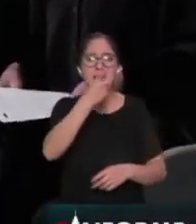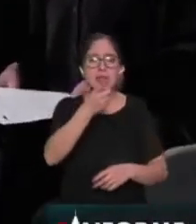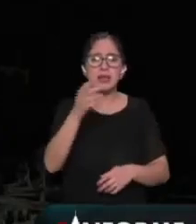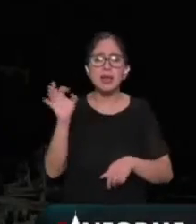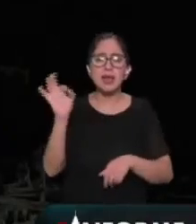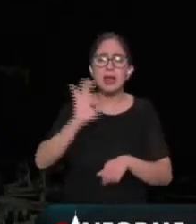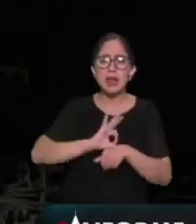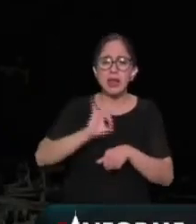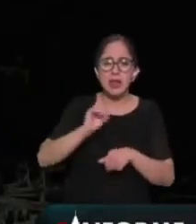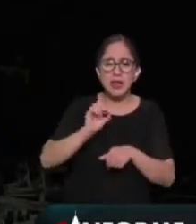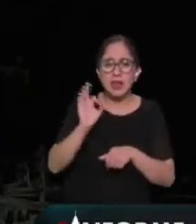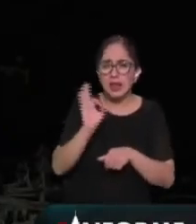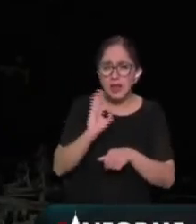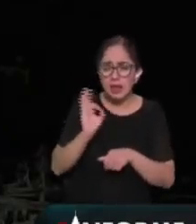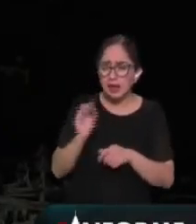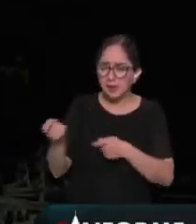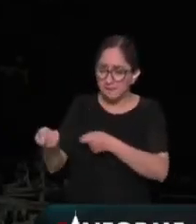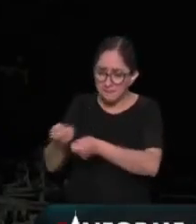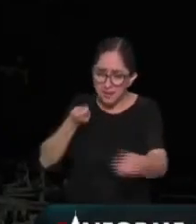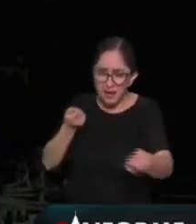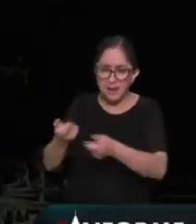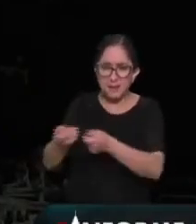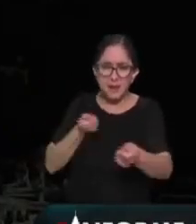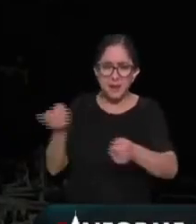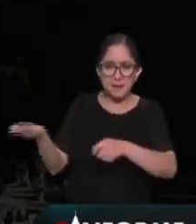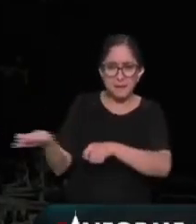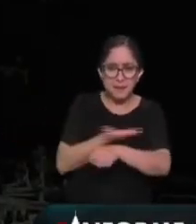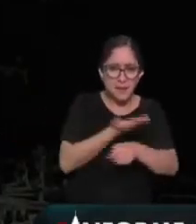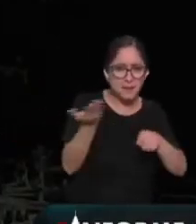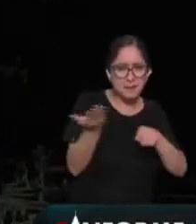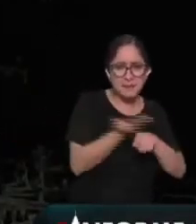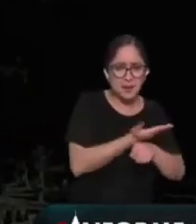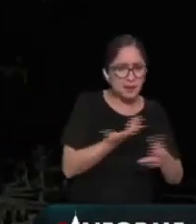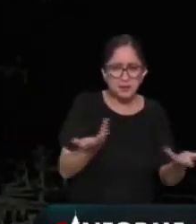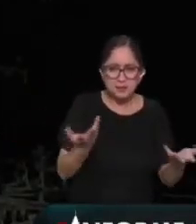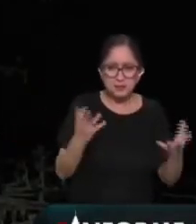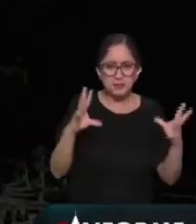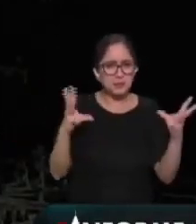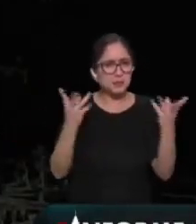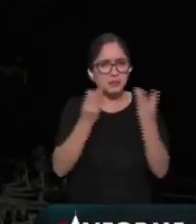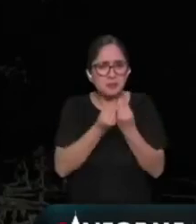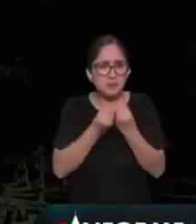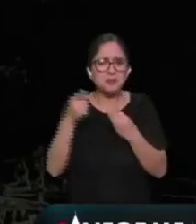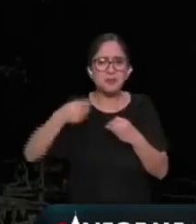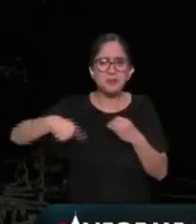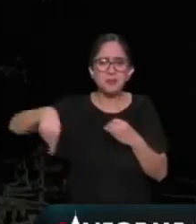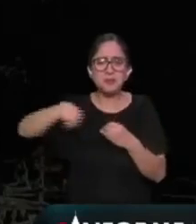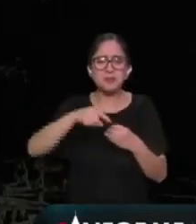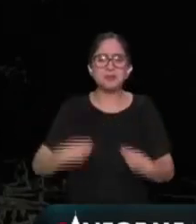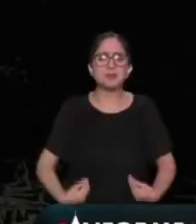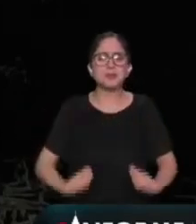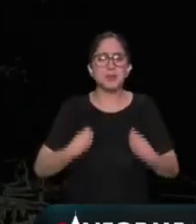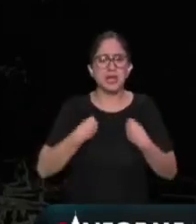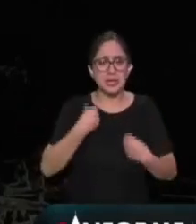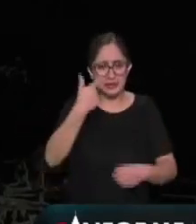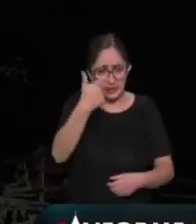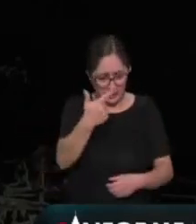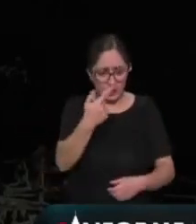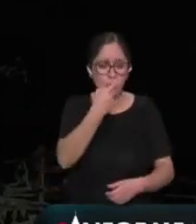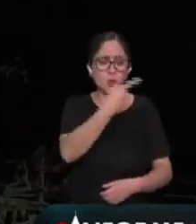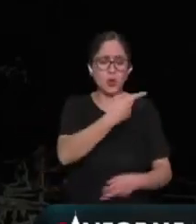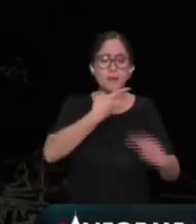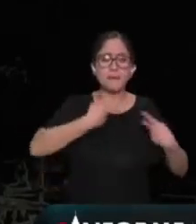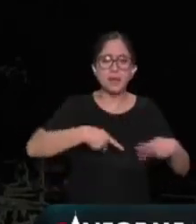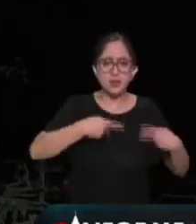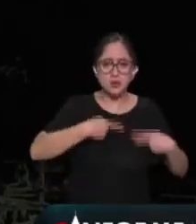que presuntamente habrían utilizado. Cada uno, y eso no son muchos, eran como 7 más o menos. Uno estaba de incapacidad, otra